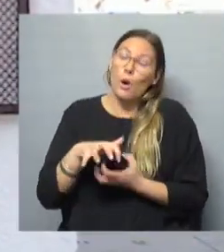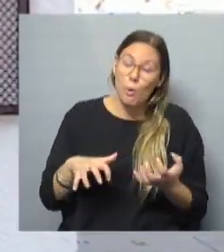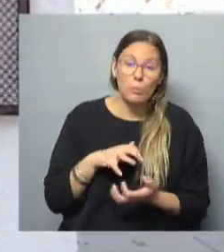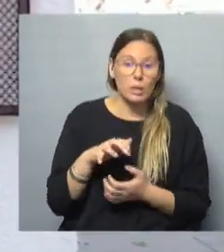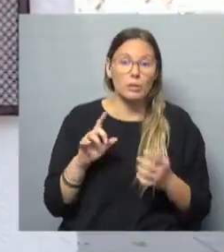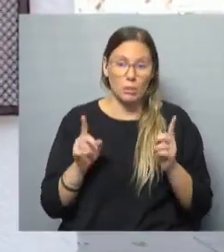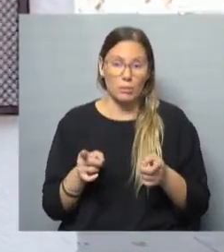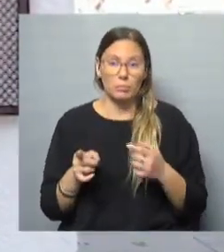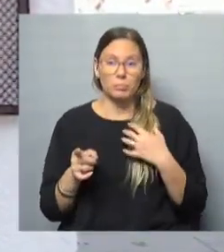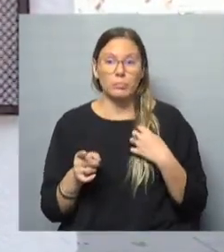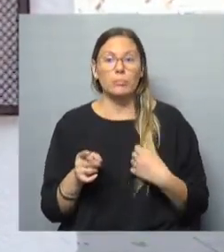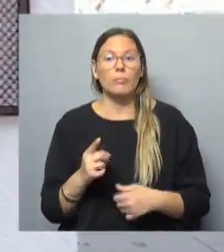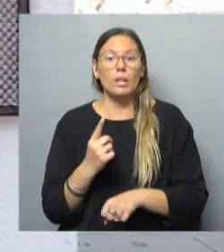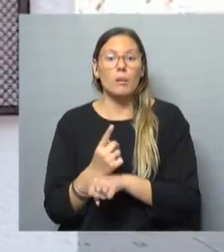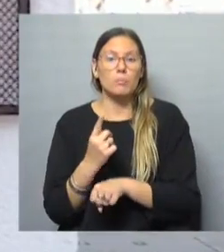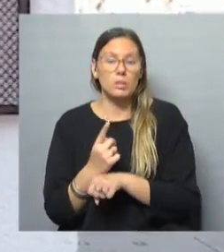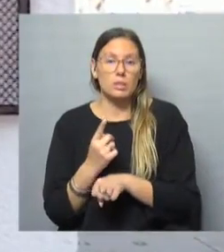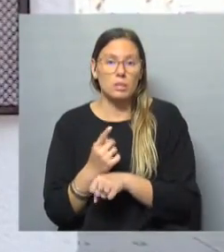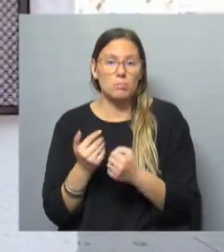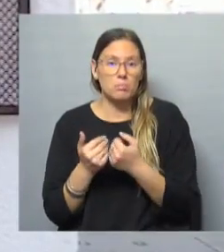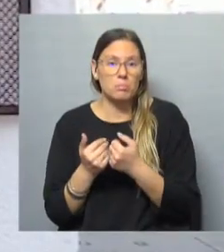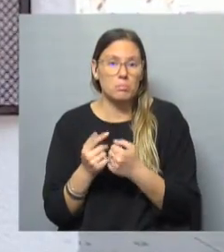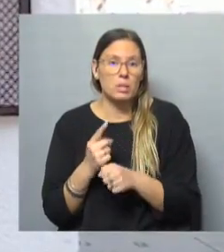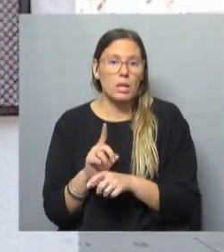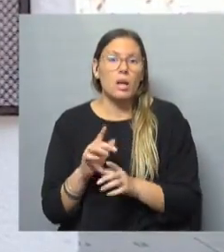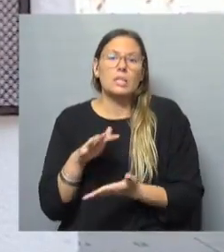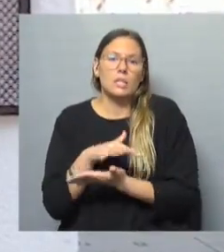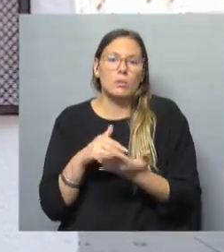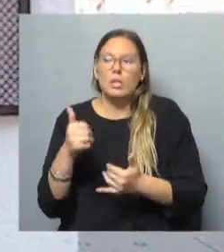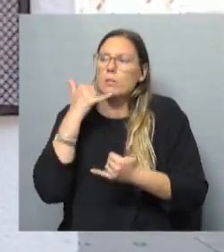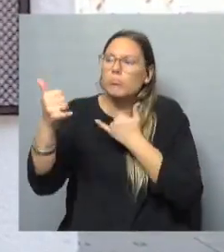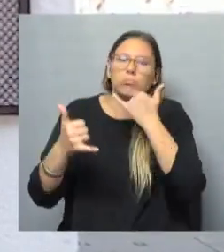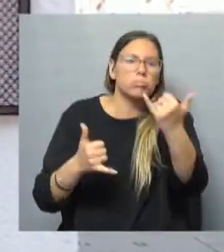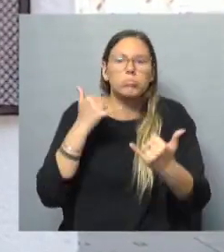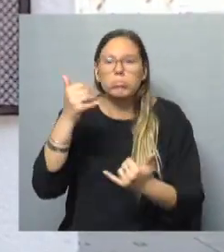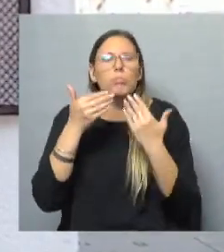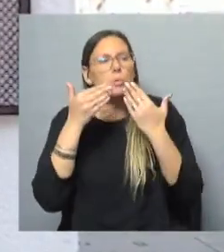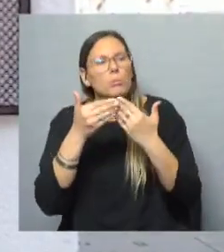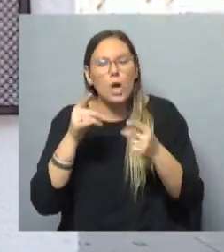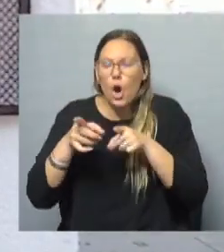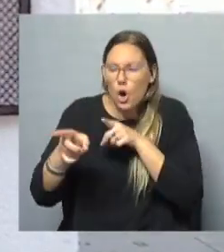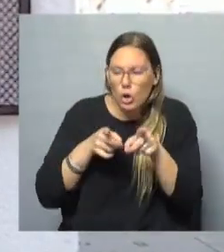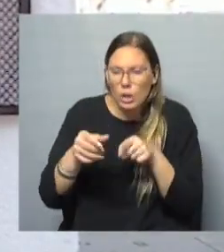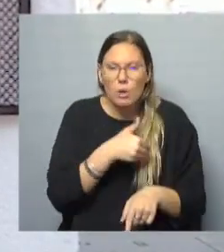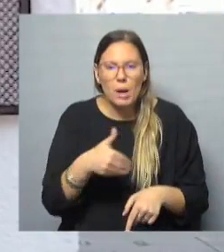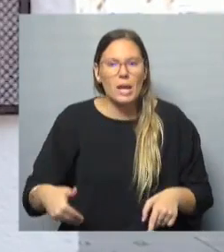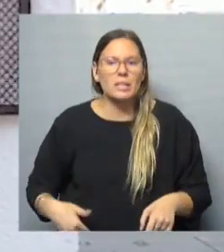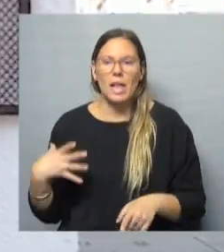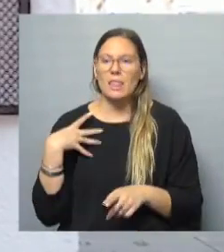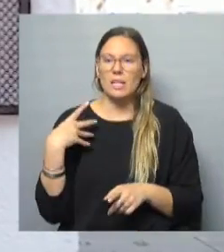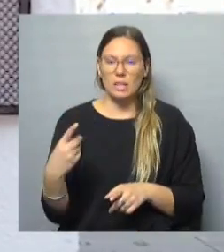tiempo. Al principio surgió obviamente bastante caso a caso, llamando, preguntando, coordinando con maestras, con